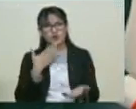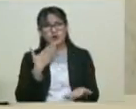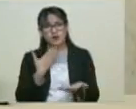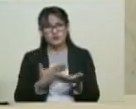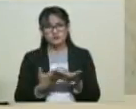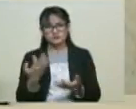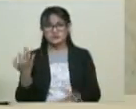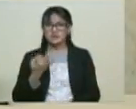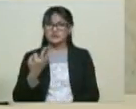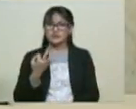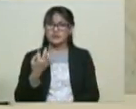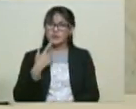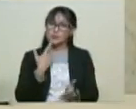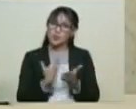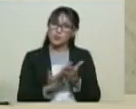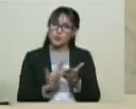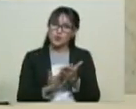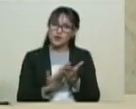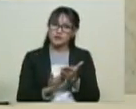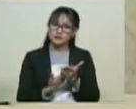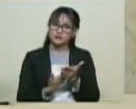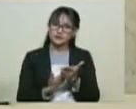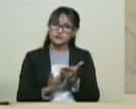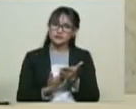la propuesta, los aportes,